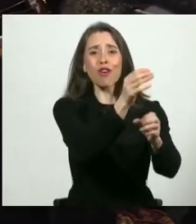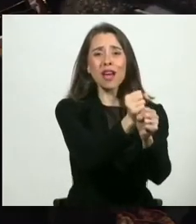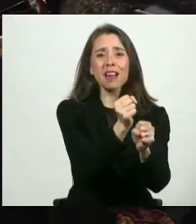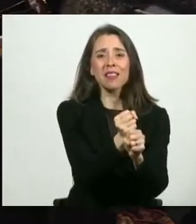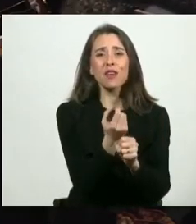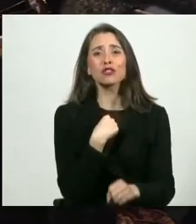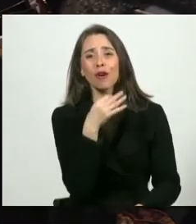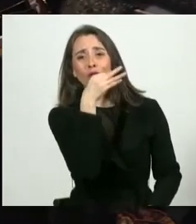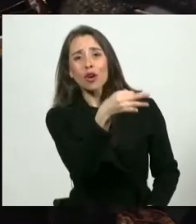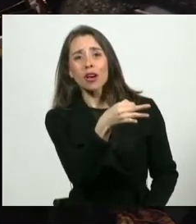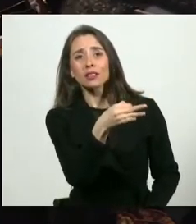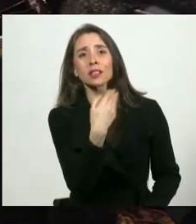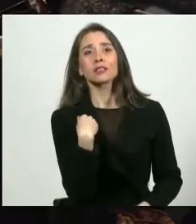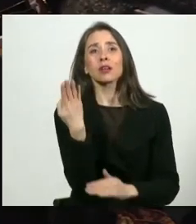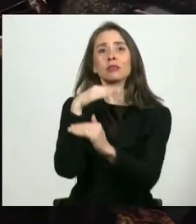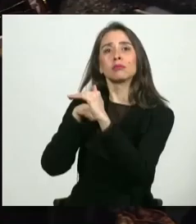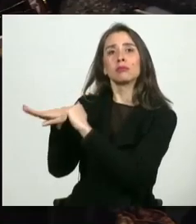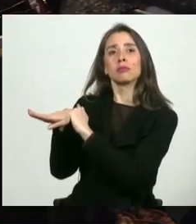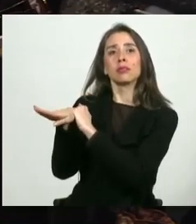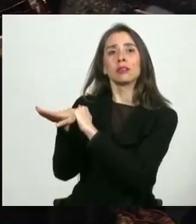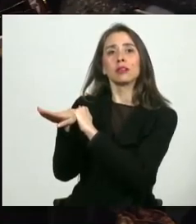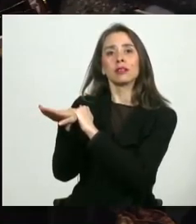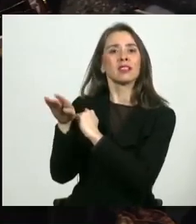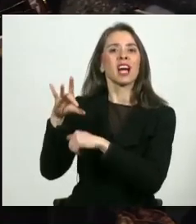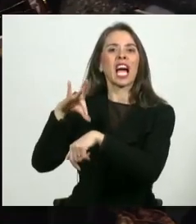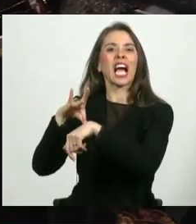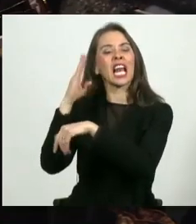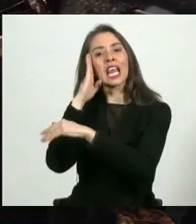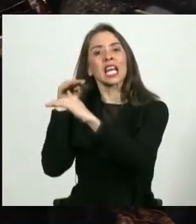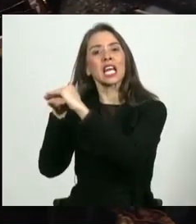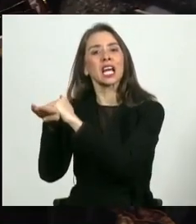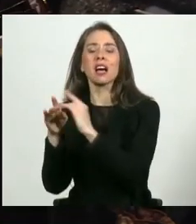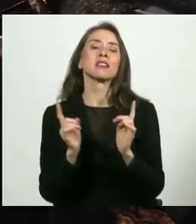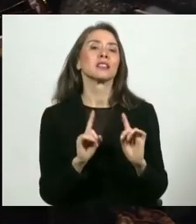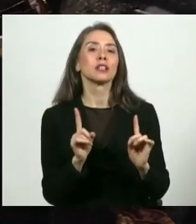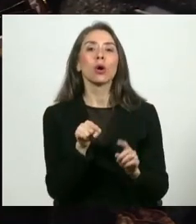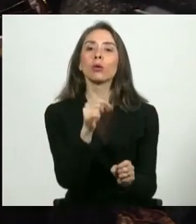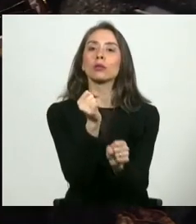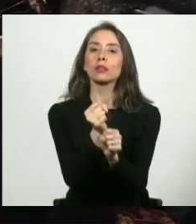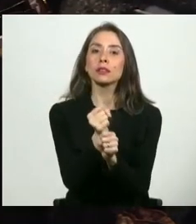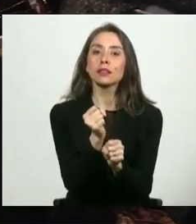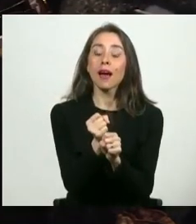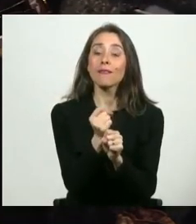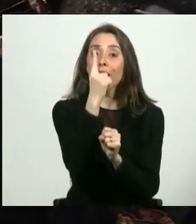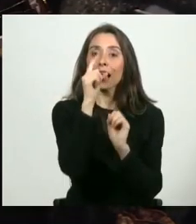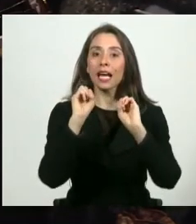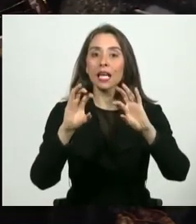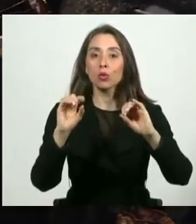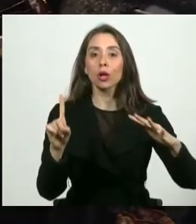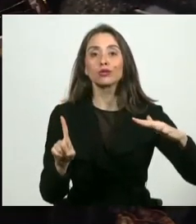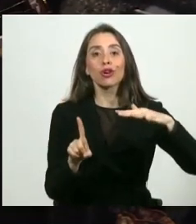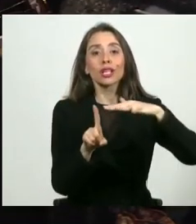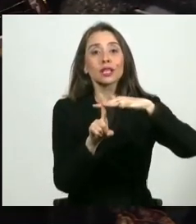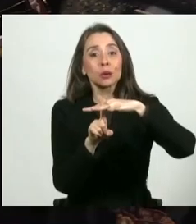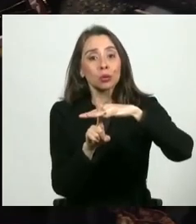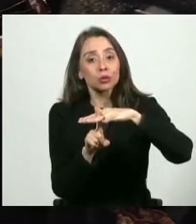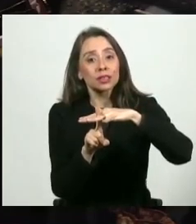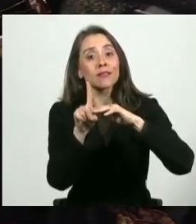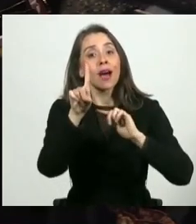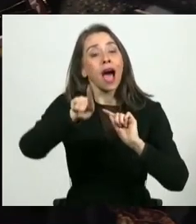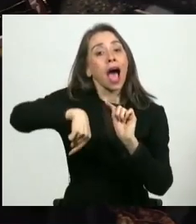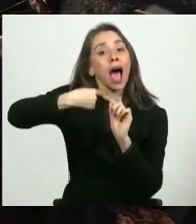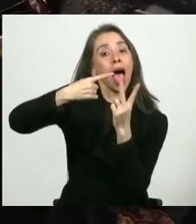Me van a discriminar. Esa no es la idea. Yo creo que acá tenemos que trabajar en torno a una educación inclusiva, pero